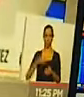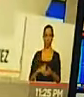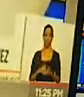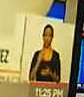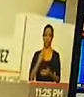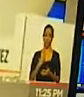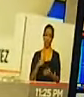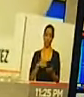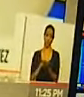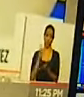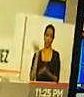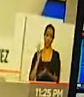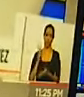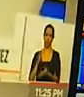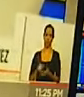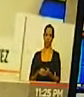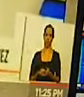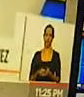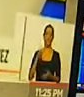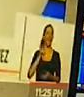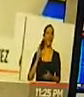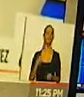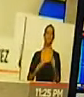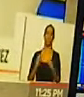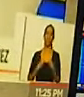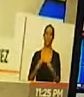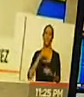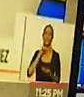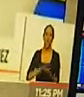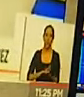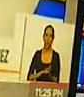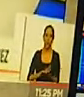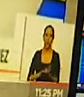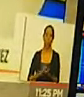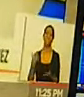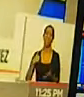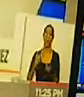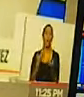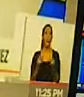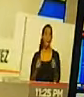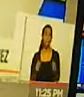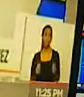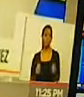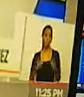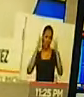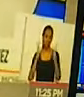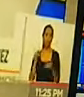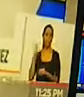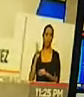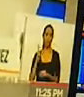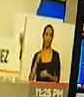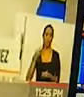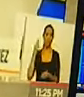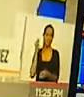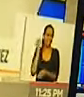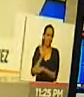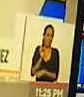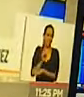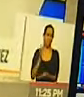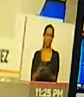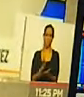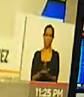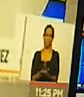sobre Venezuela: la gente está sufriendo y muriendo. Tenemos muchas opciones en Venezuela, la amenaza siempre,